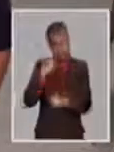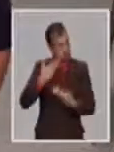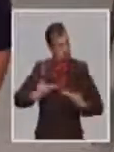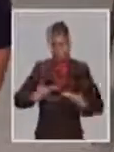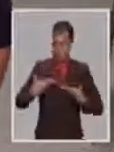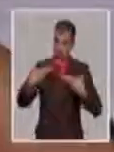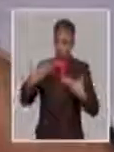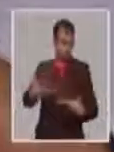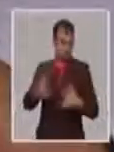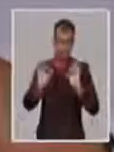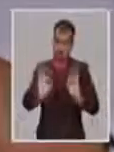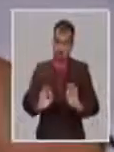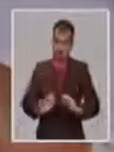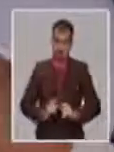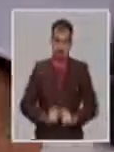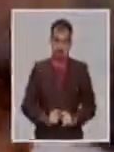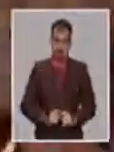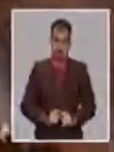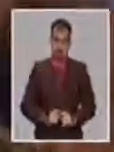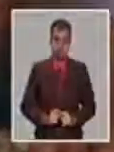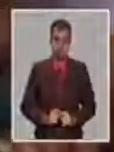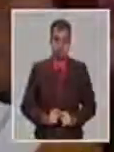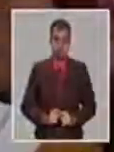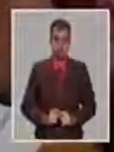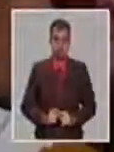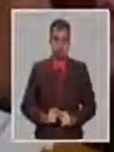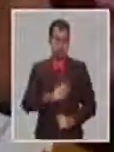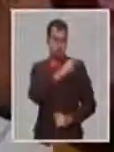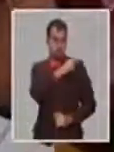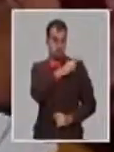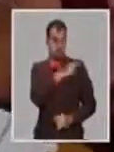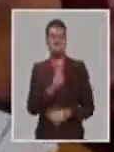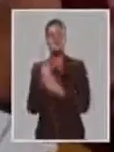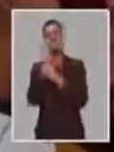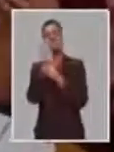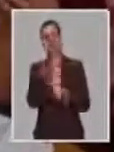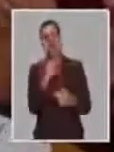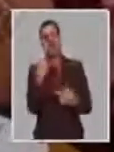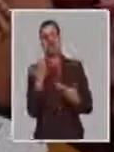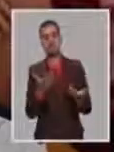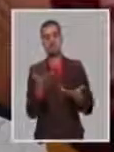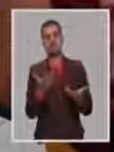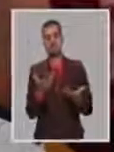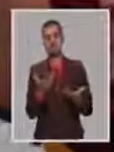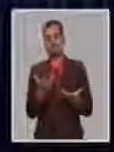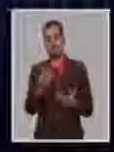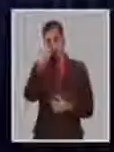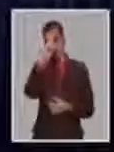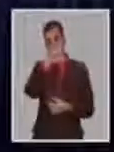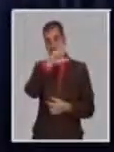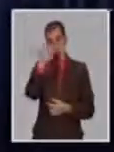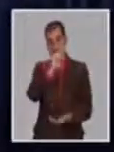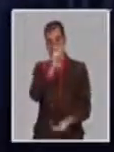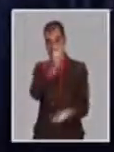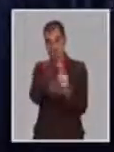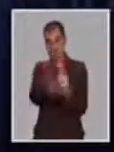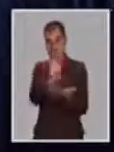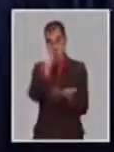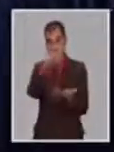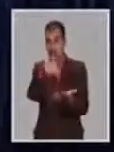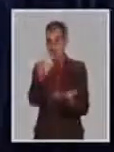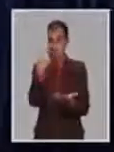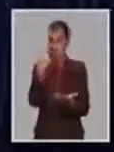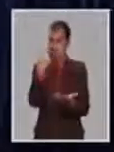compromiso individual y personal reconocido en la reciente visita de las autoridades reguladoras con la certificación del hospital como